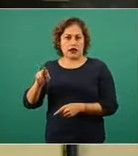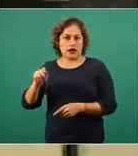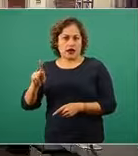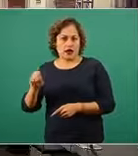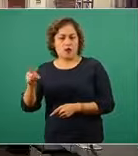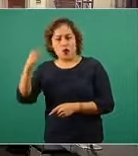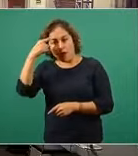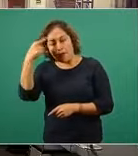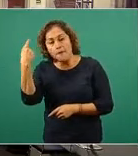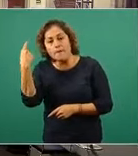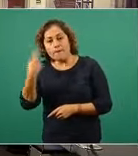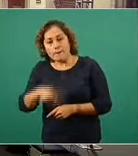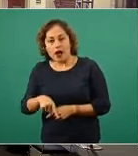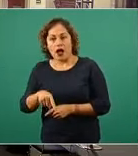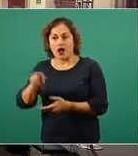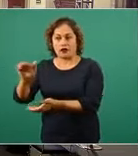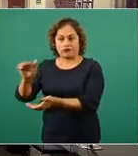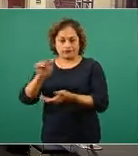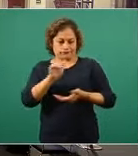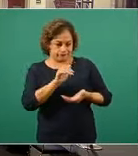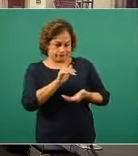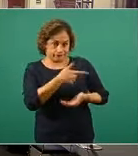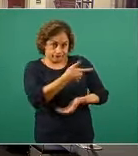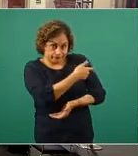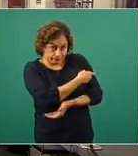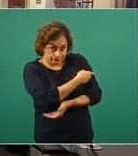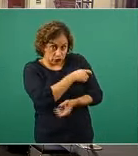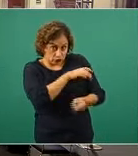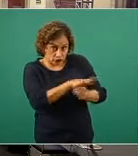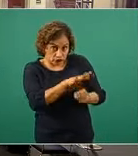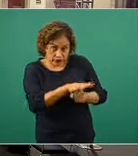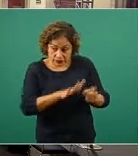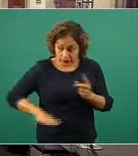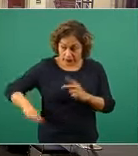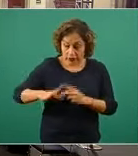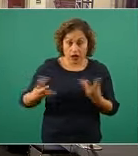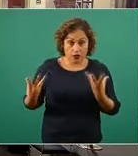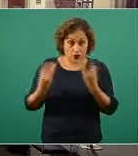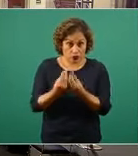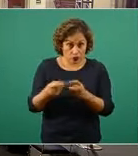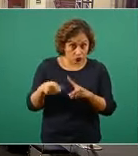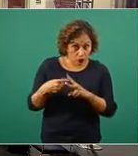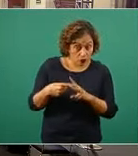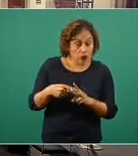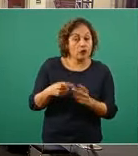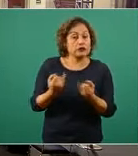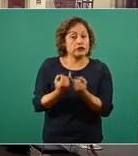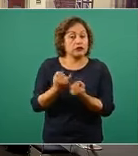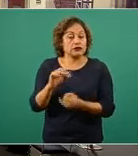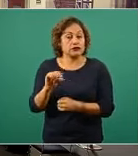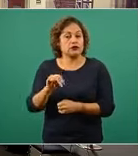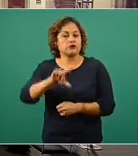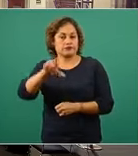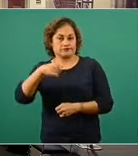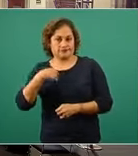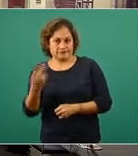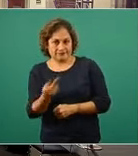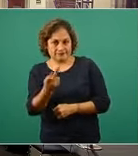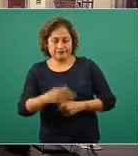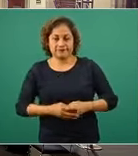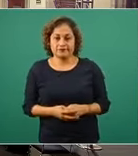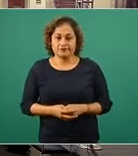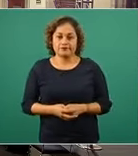A la población estimada. La población estimada, y si puedo, sí, claro, otras preguntas más adelante. Entiendo que